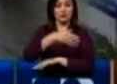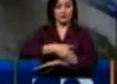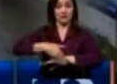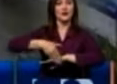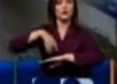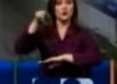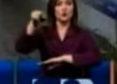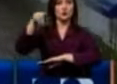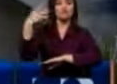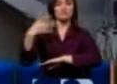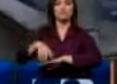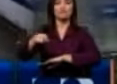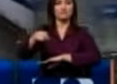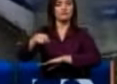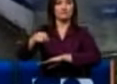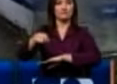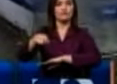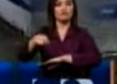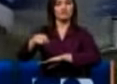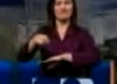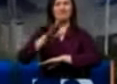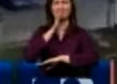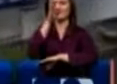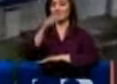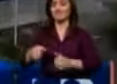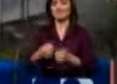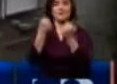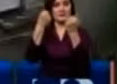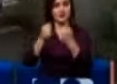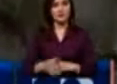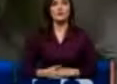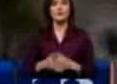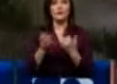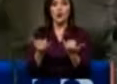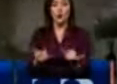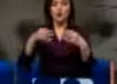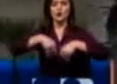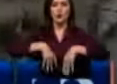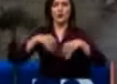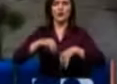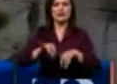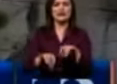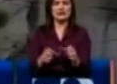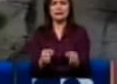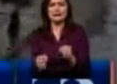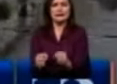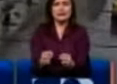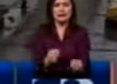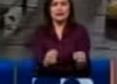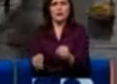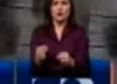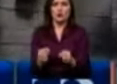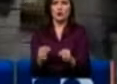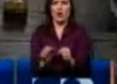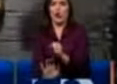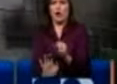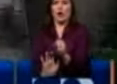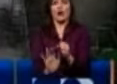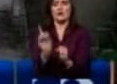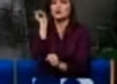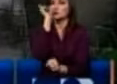justamente uno de los que registra muchos accidentes de tránsito. Ahora llueve, la calzada está mojada, es más difícil activar los frenos